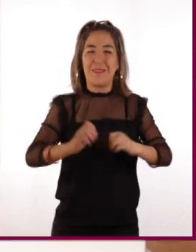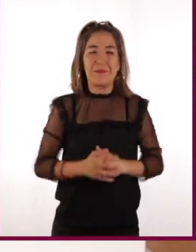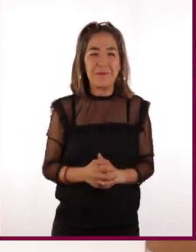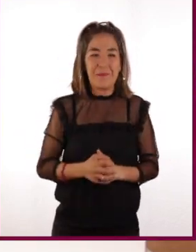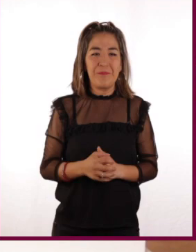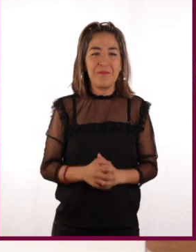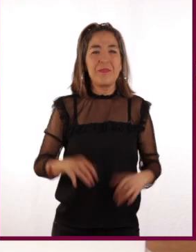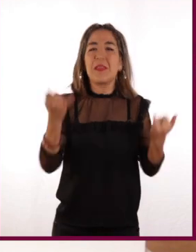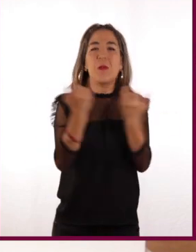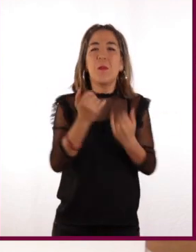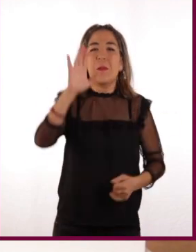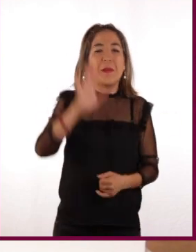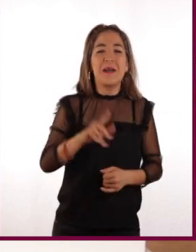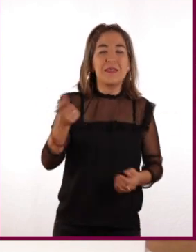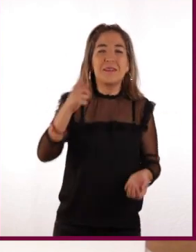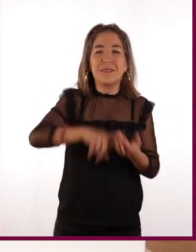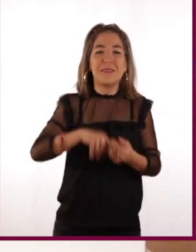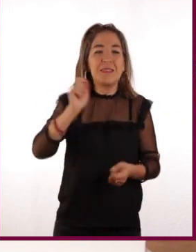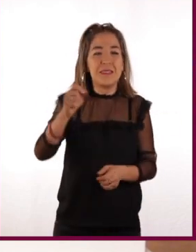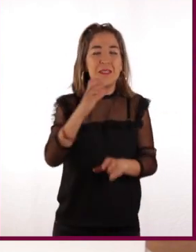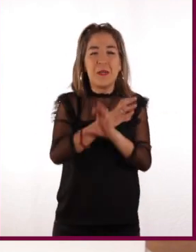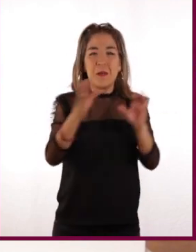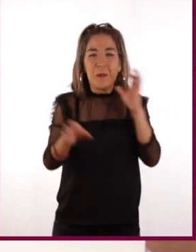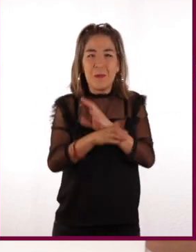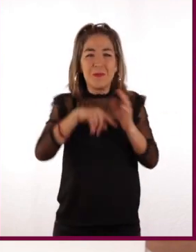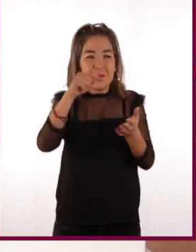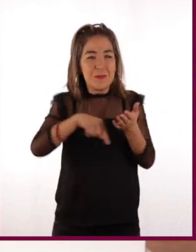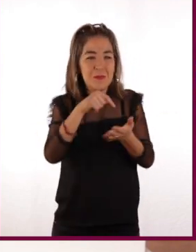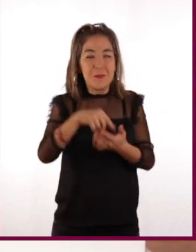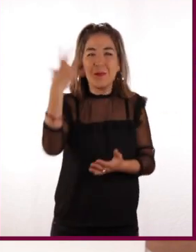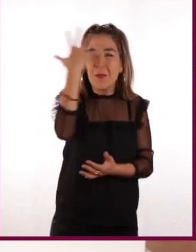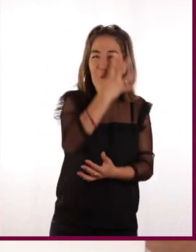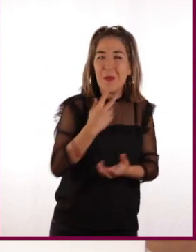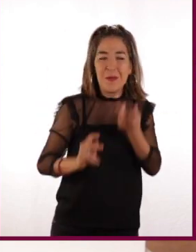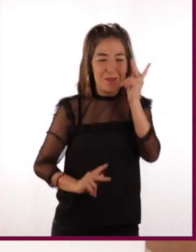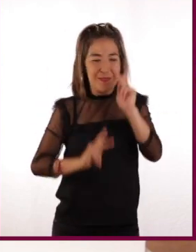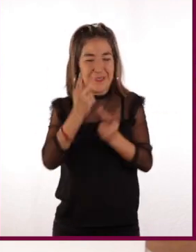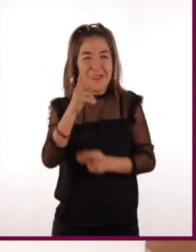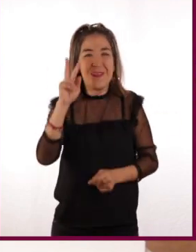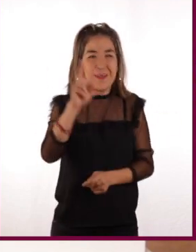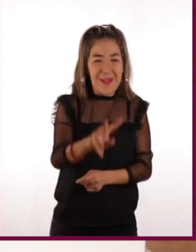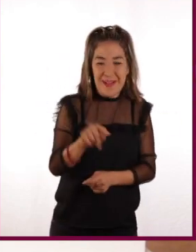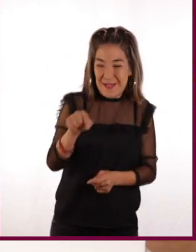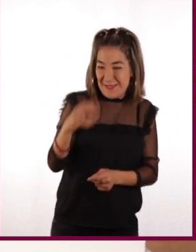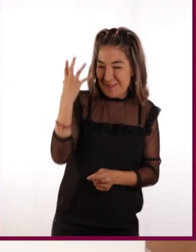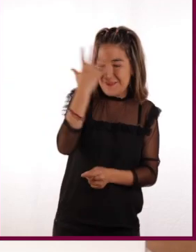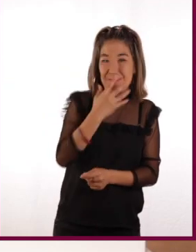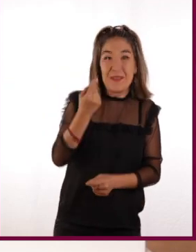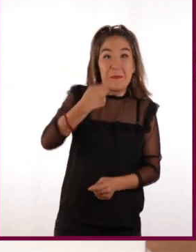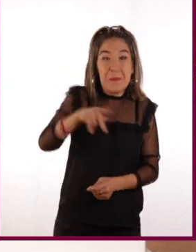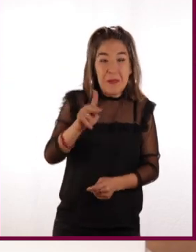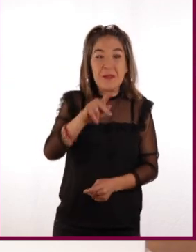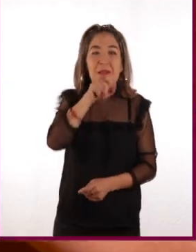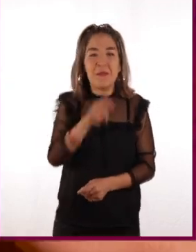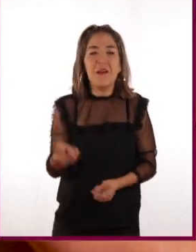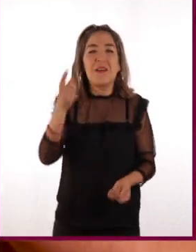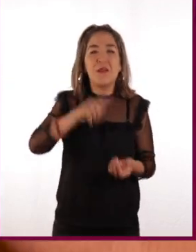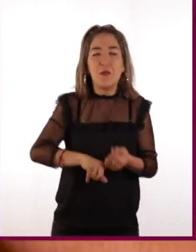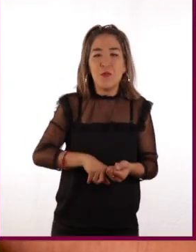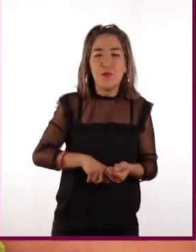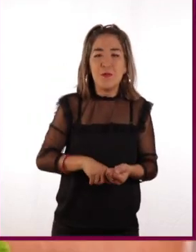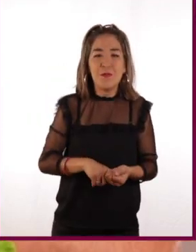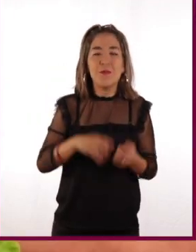elegante. Como cuando apreciamos las plantas que nos parecen estéticas, ¿no? Es decir, apreciamos su belleza,